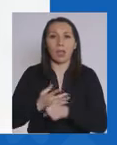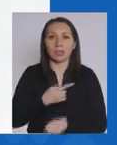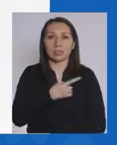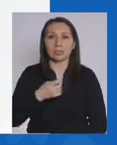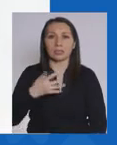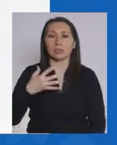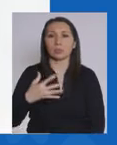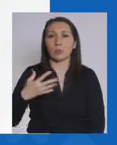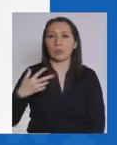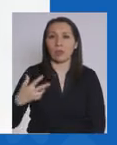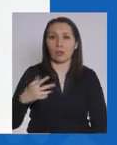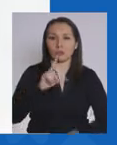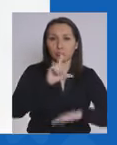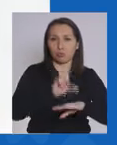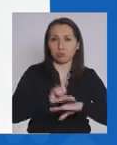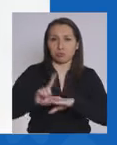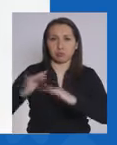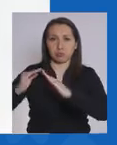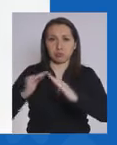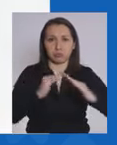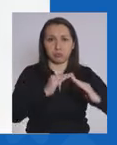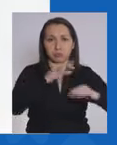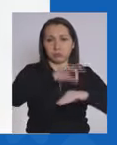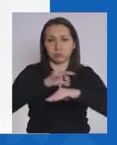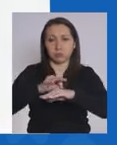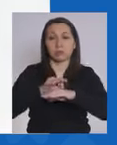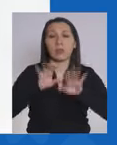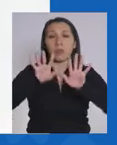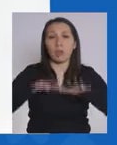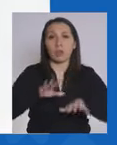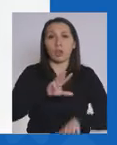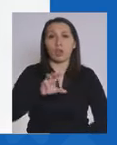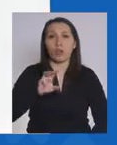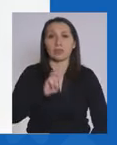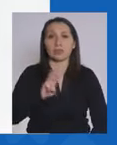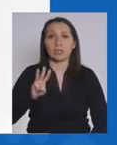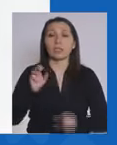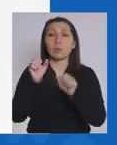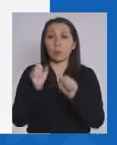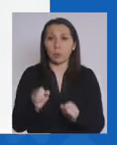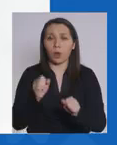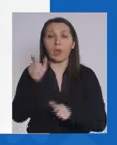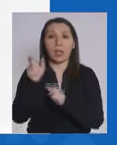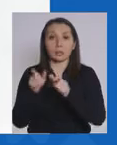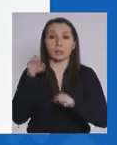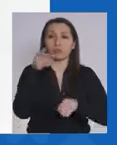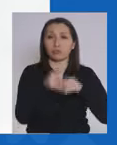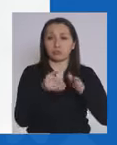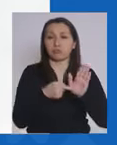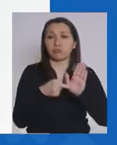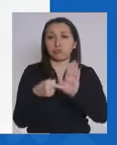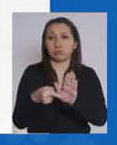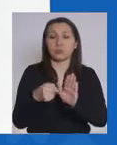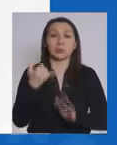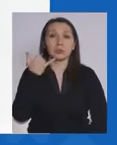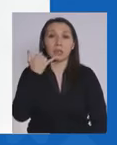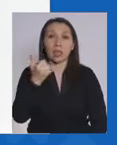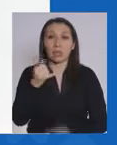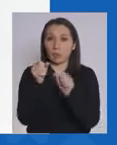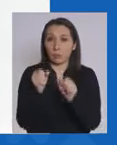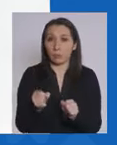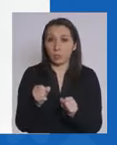158 recintos con 10 mil 933 cupos que están disponibles y el teléfono al cual